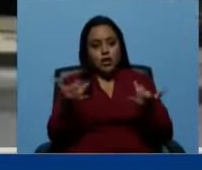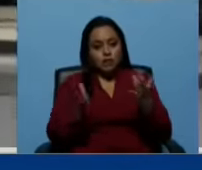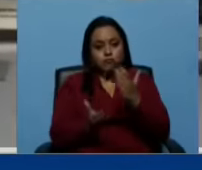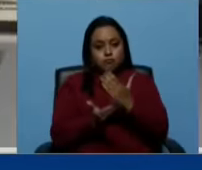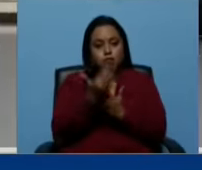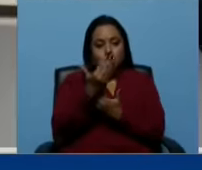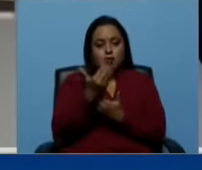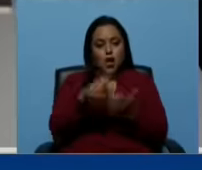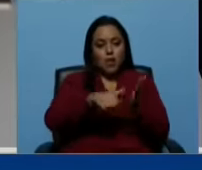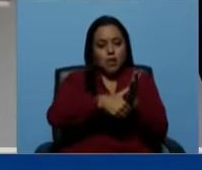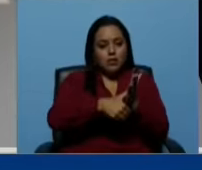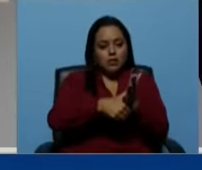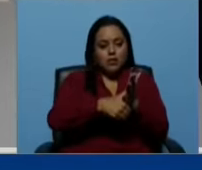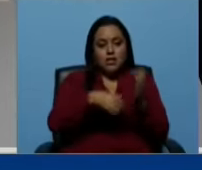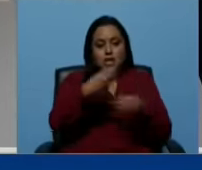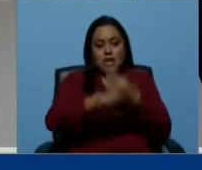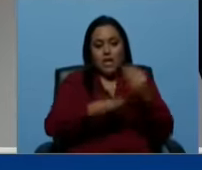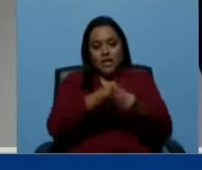están en nuestro poder.